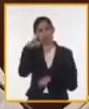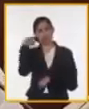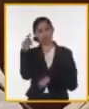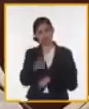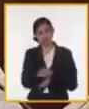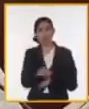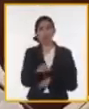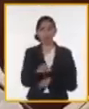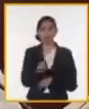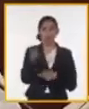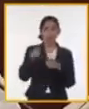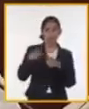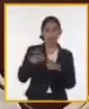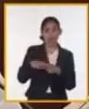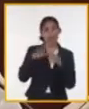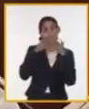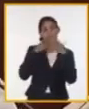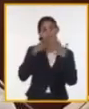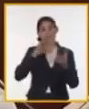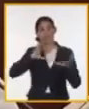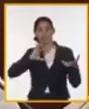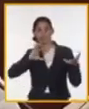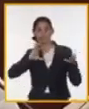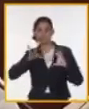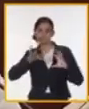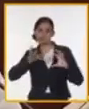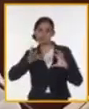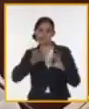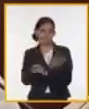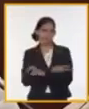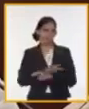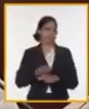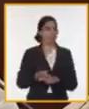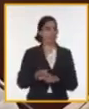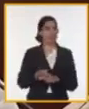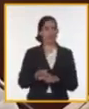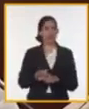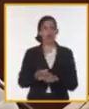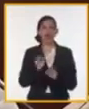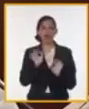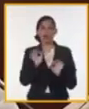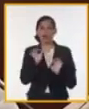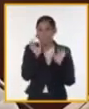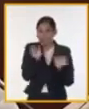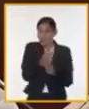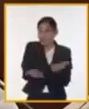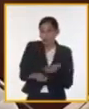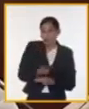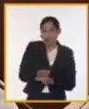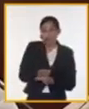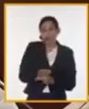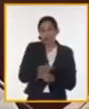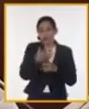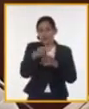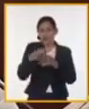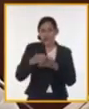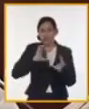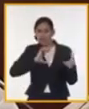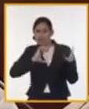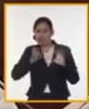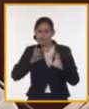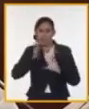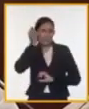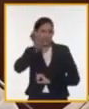monta sobre ellos para tergiversarlos, para manipularlos. La historia es un campo de batalla. Es un campo de batalla desde el punto de